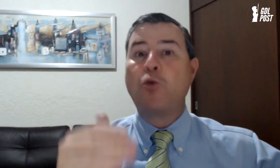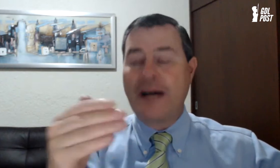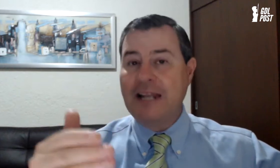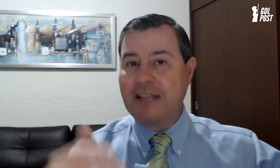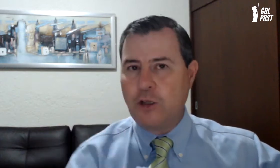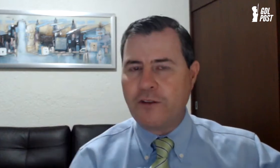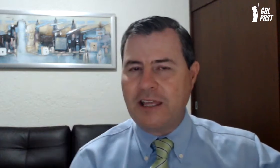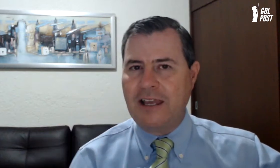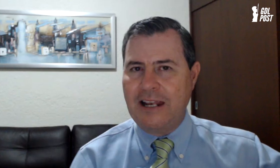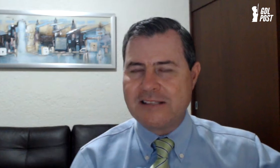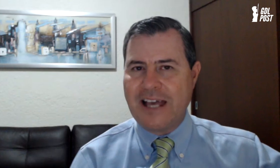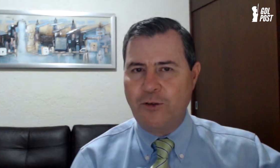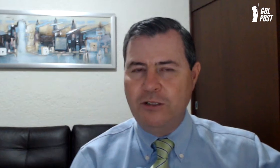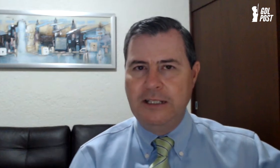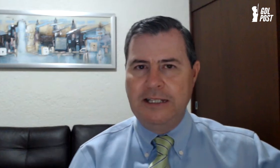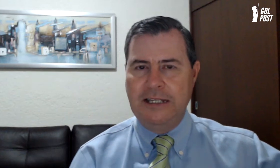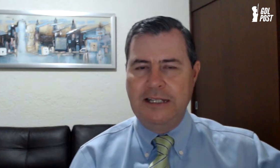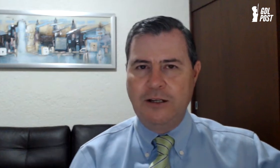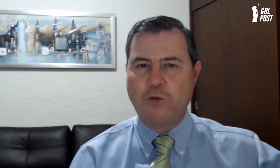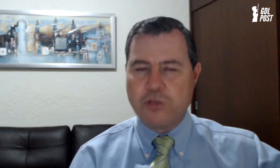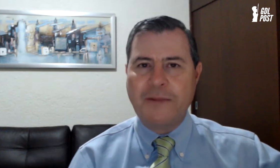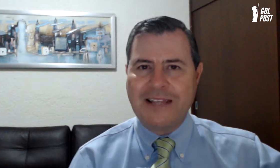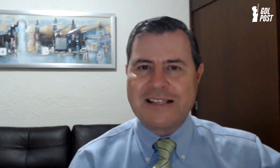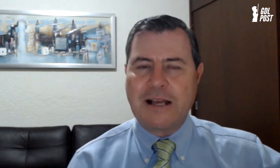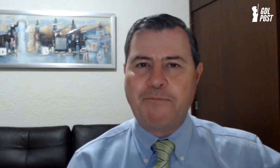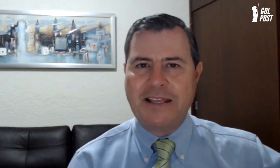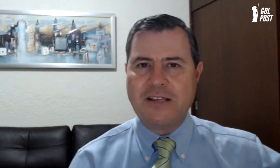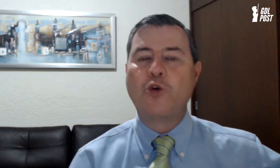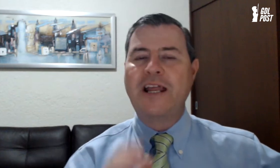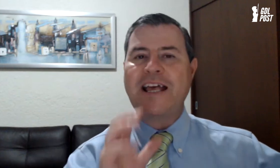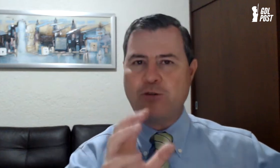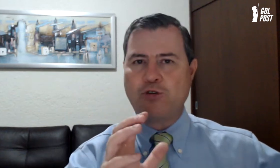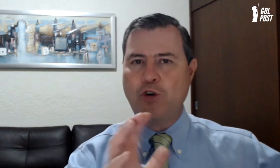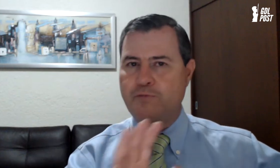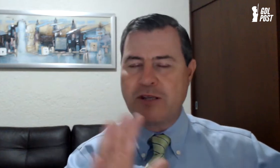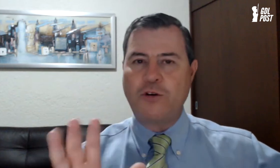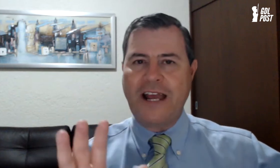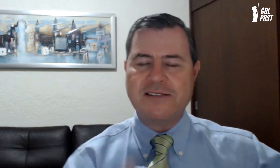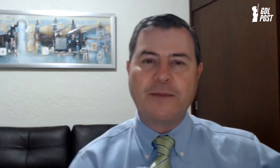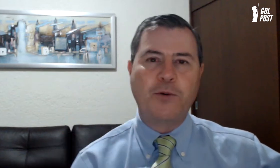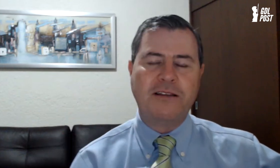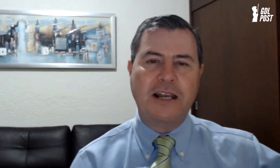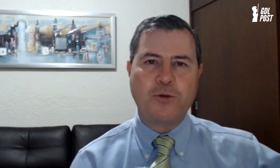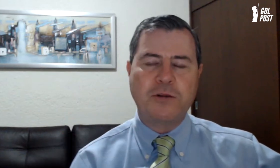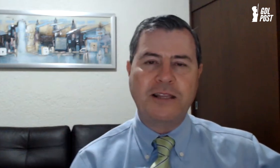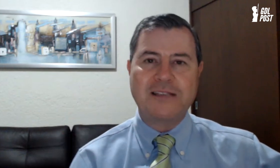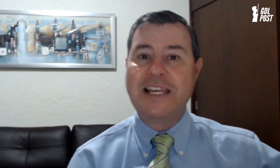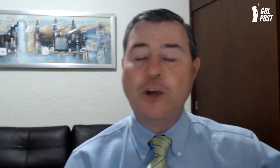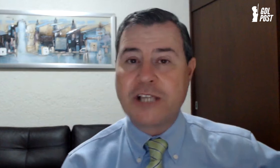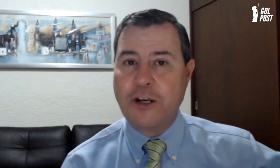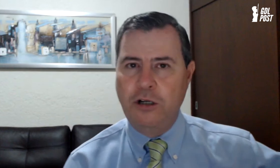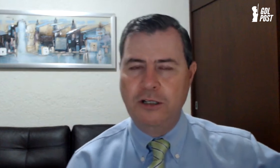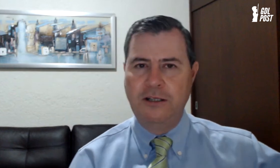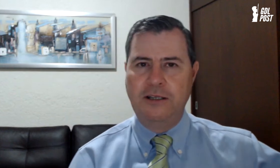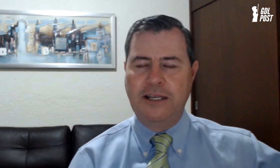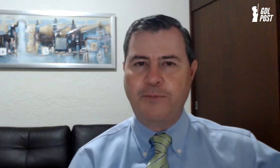se jugará al interior del estado justamente las campañas con los personajes que puedan tener posibilidades y los